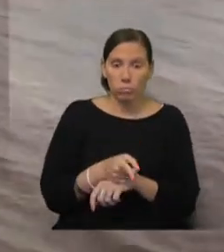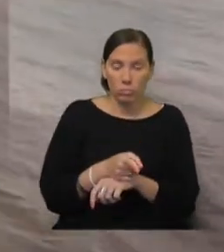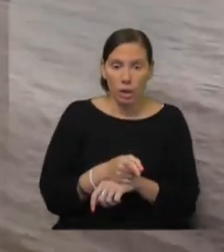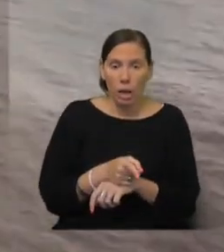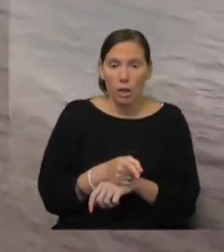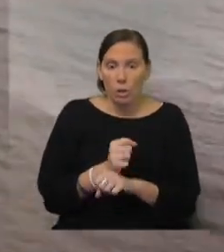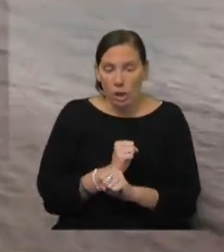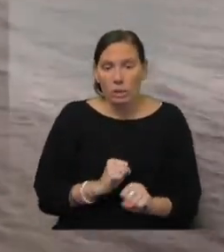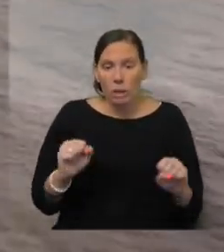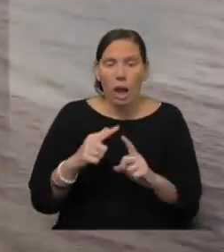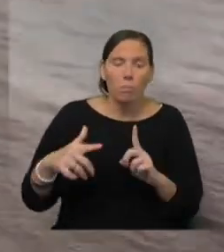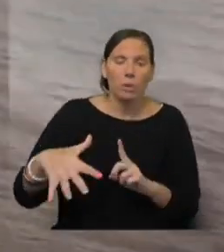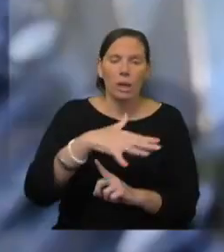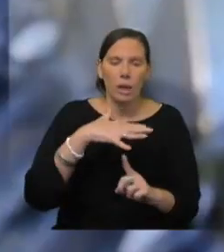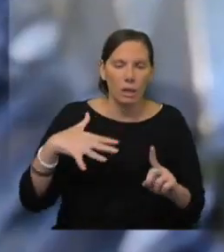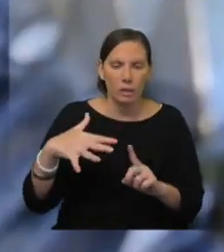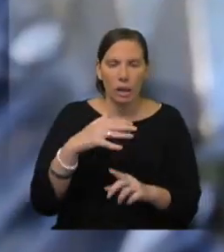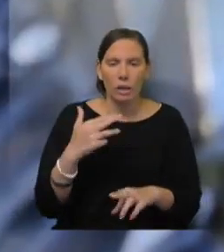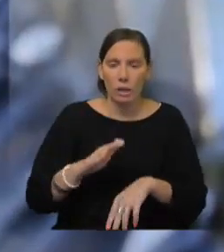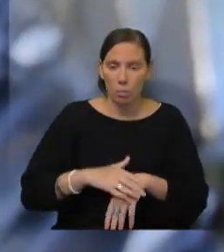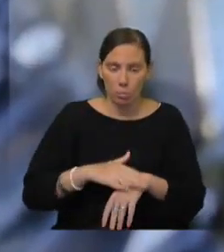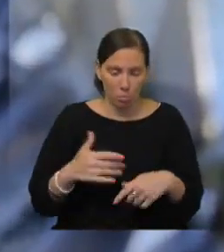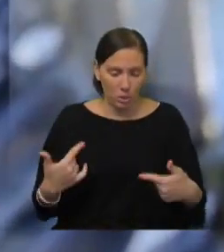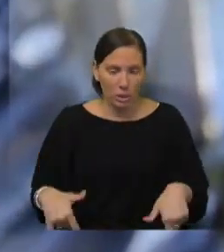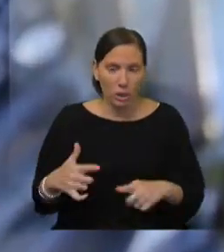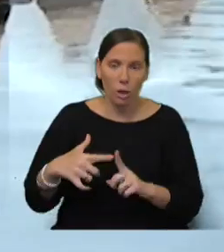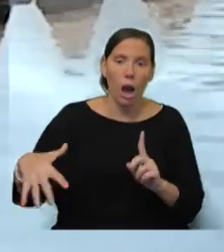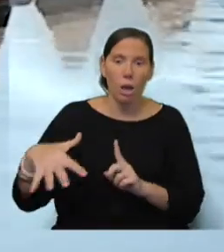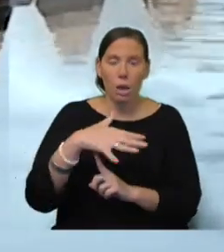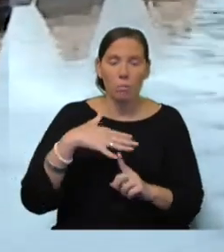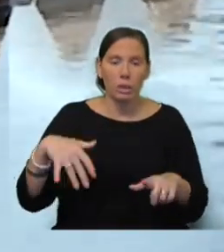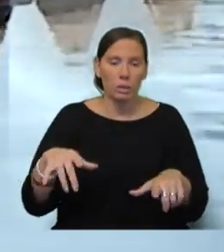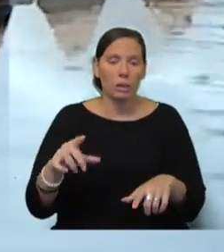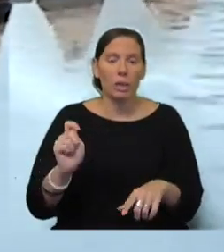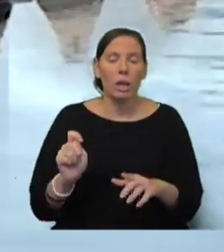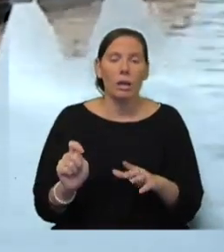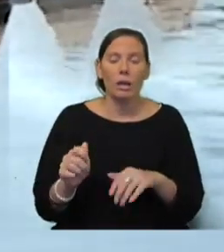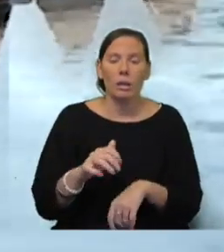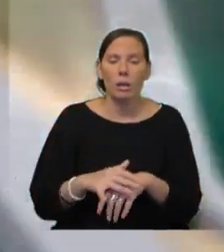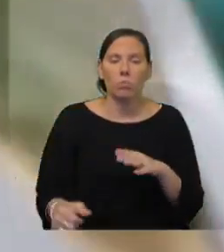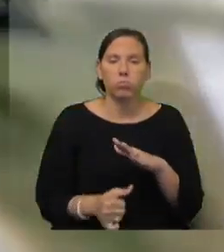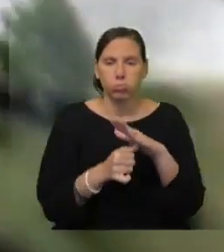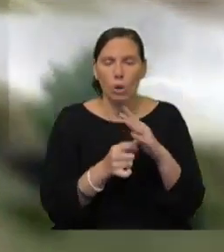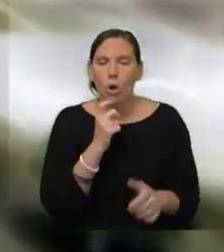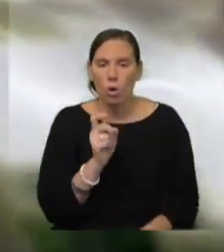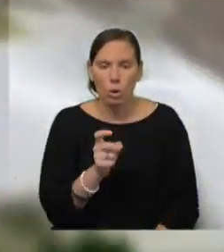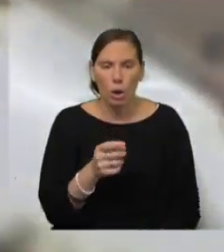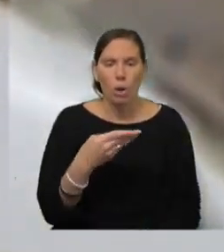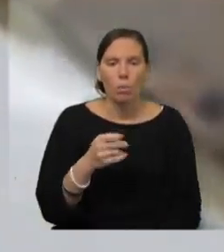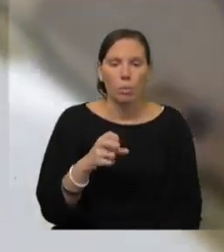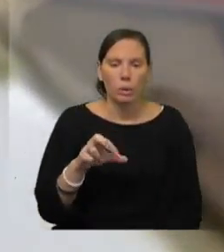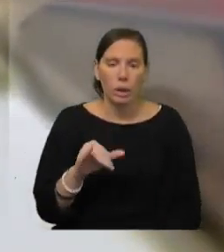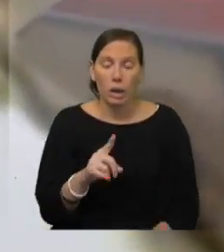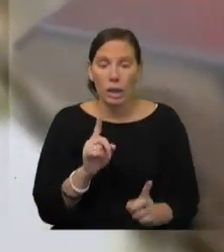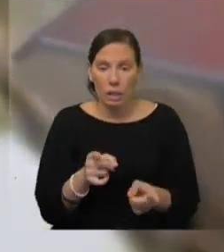viabilidad ambiental está en manos del Ministerio de ambiente cuya titularidad está a cargo del Colorado Robert bouvier que